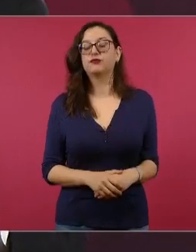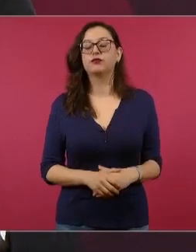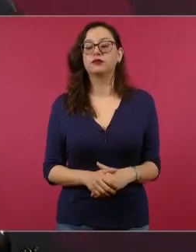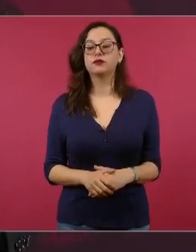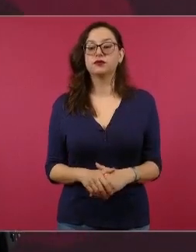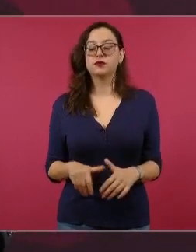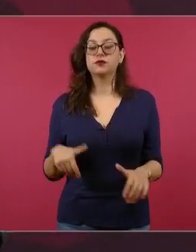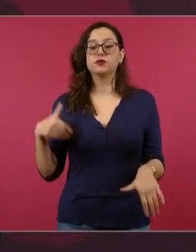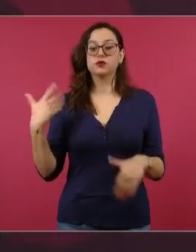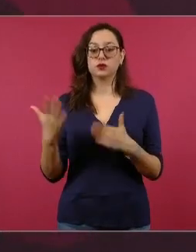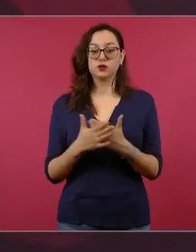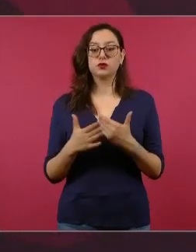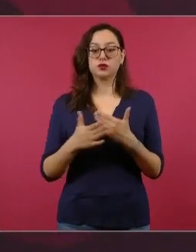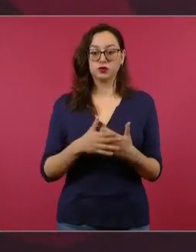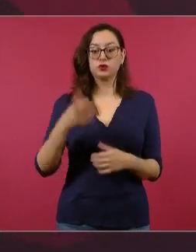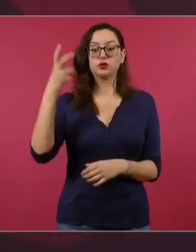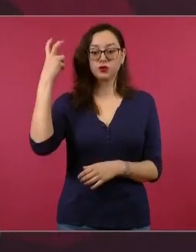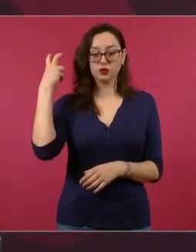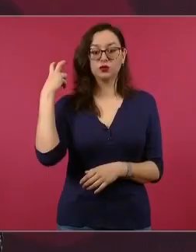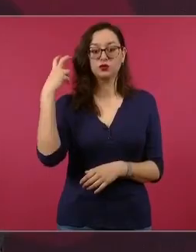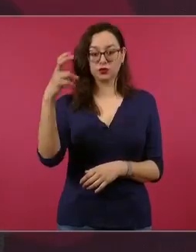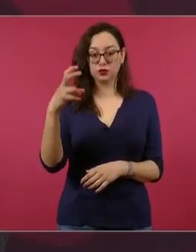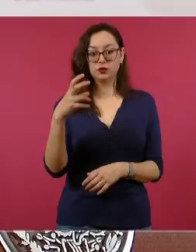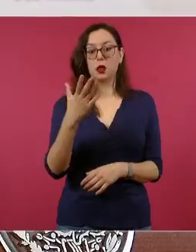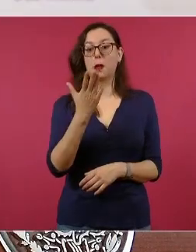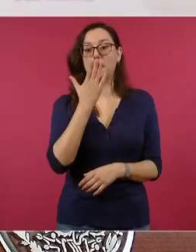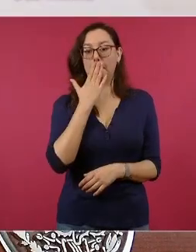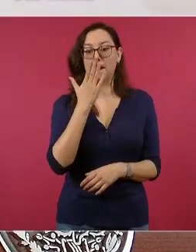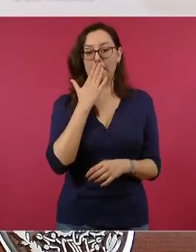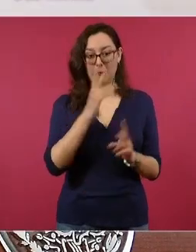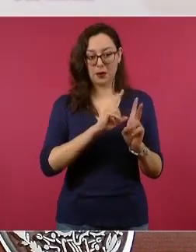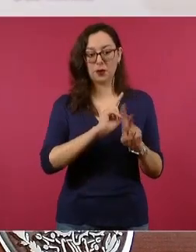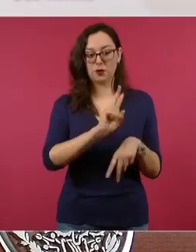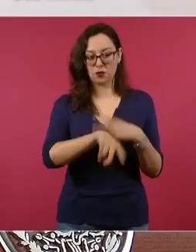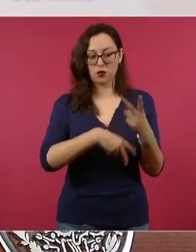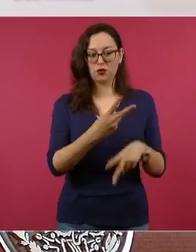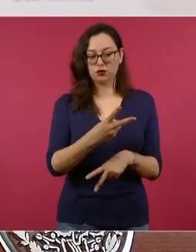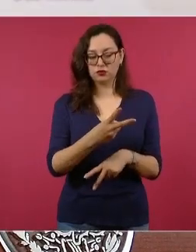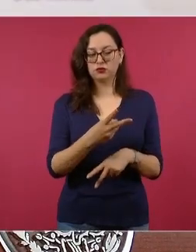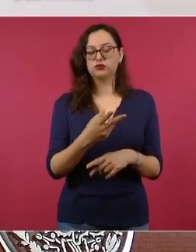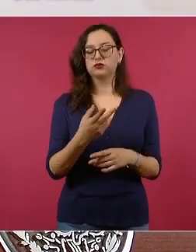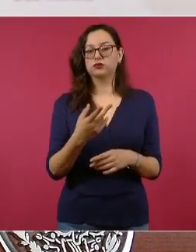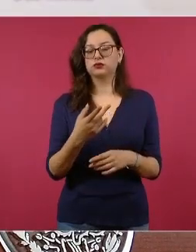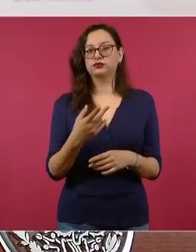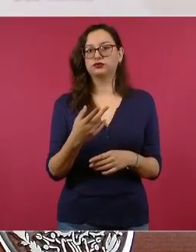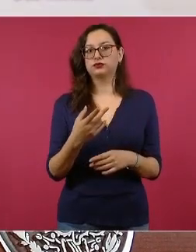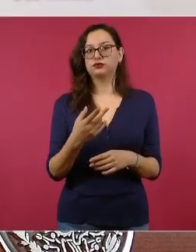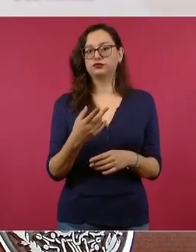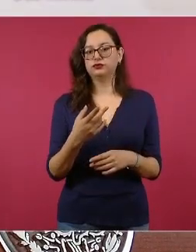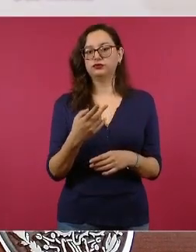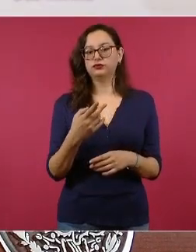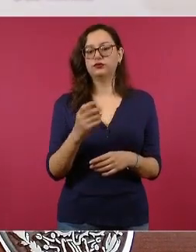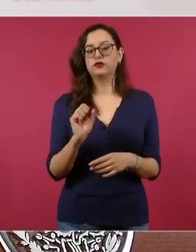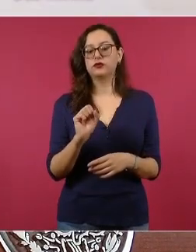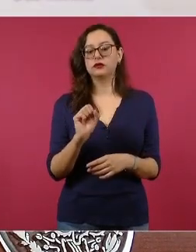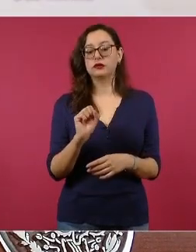con la presidenta electa, pero no en esta ocasión, Vamos a ir